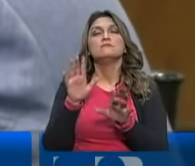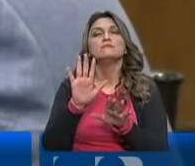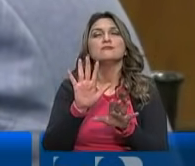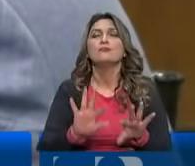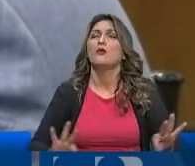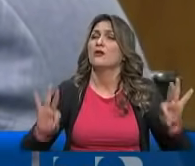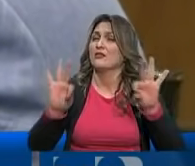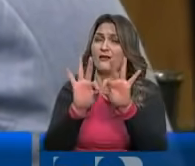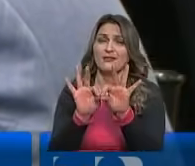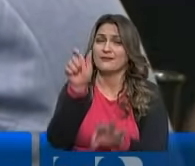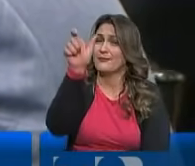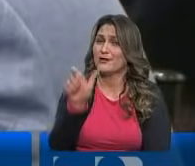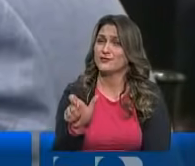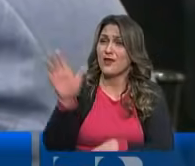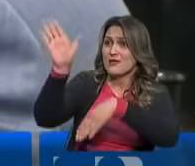comparecencia no como